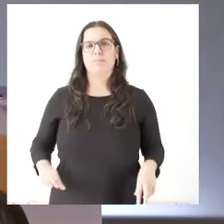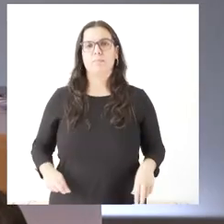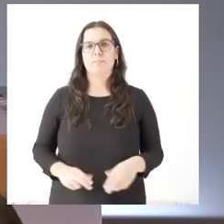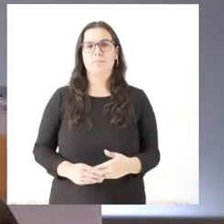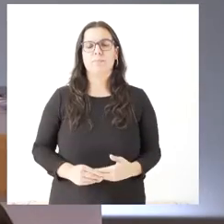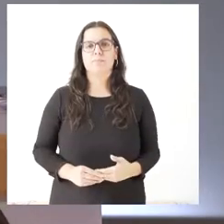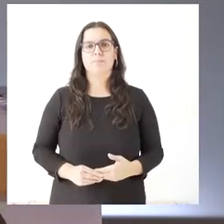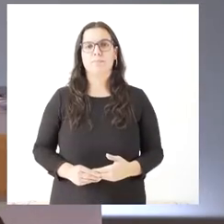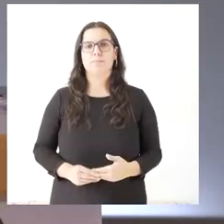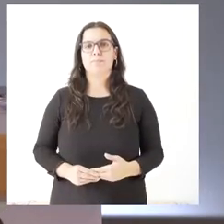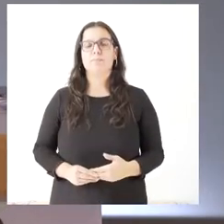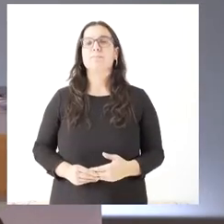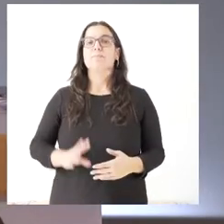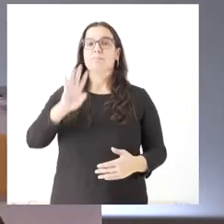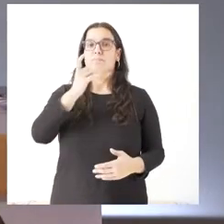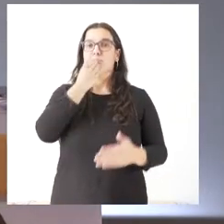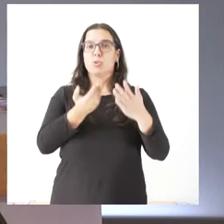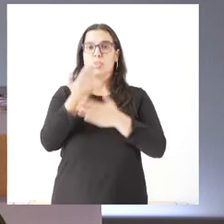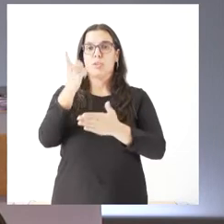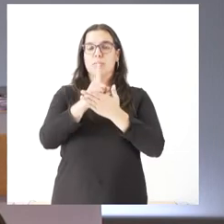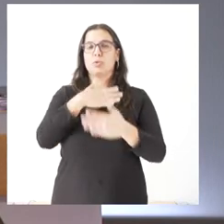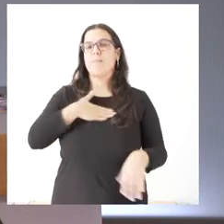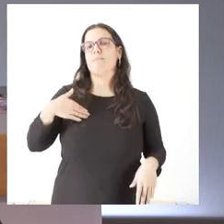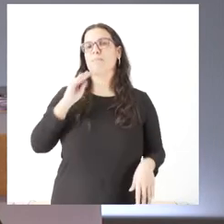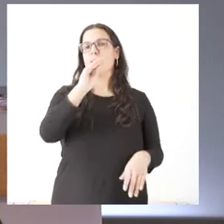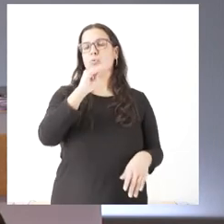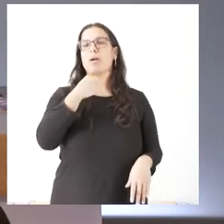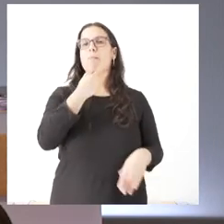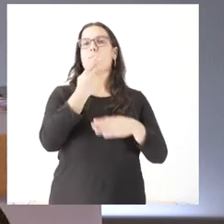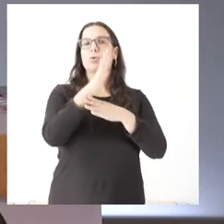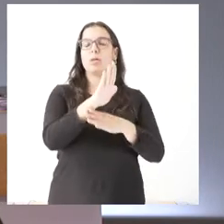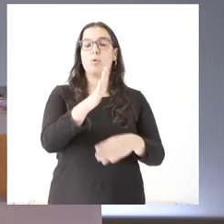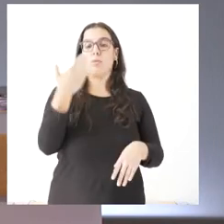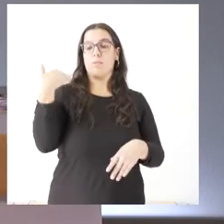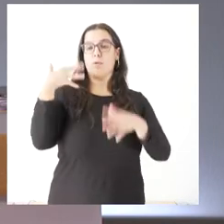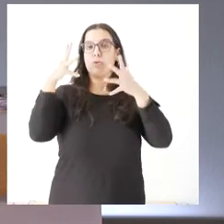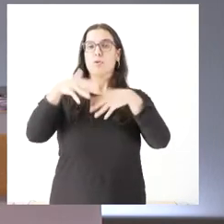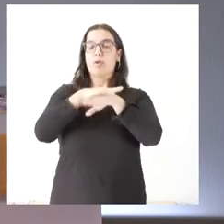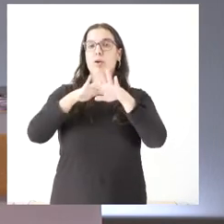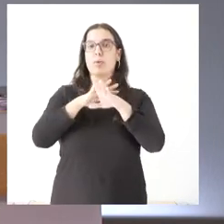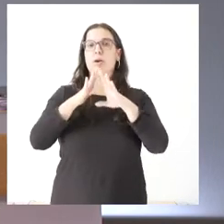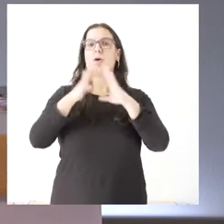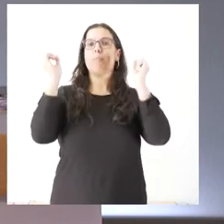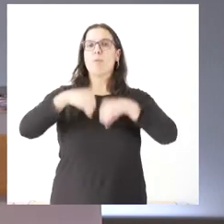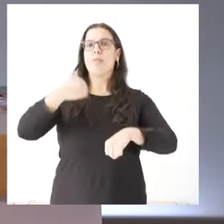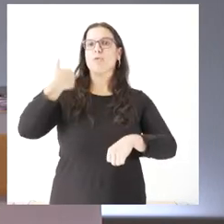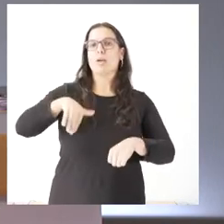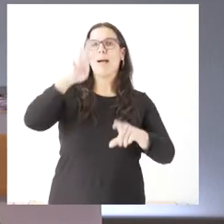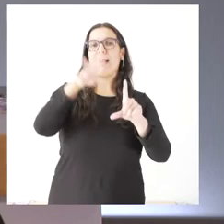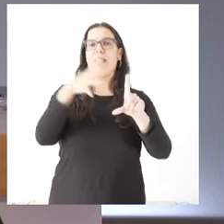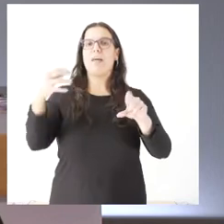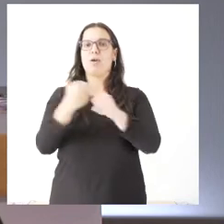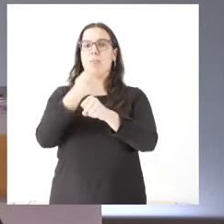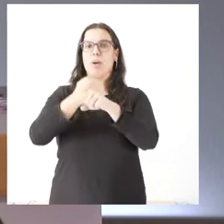Sí. Buenos días de nuevo. Yo quería preguntarle al portavoz si han abordado en el Consejo de Gobierno ya el calendario laboral, que creo que está pendiente